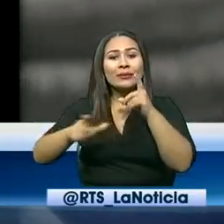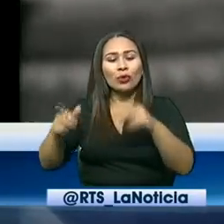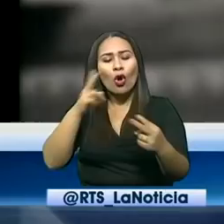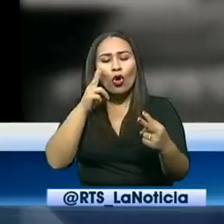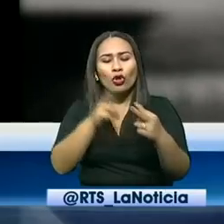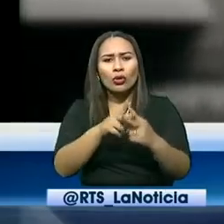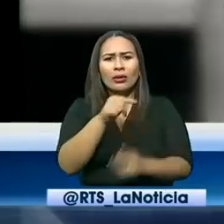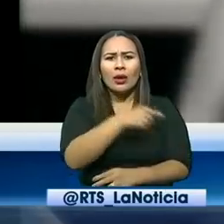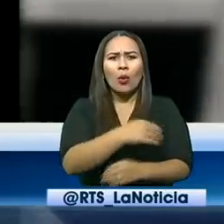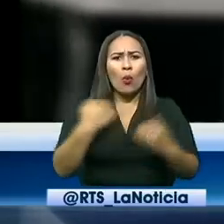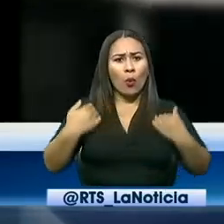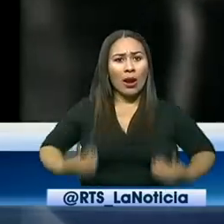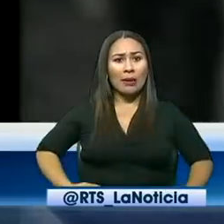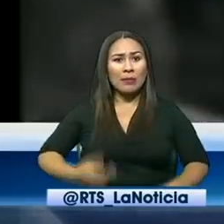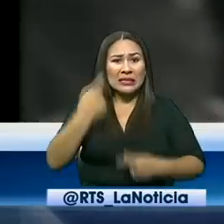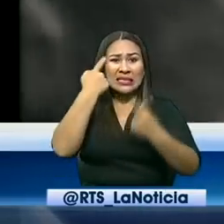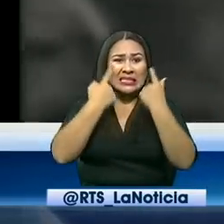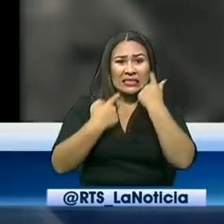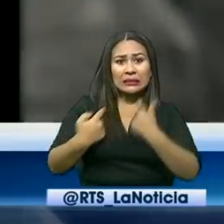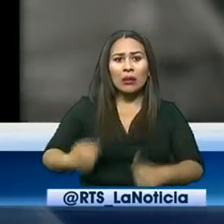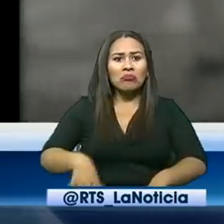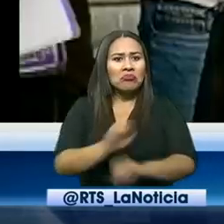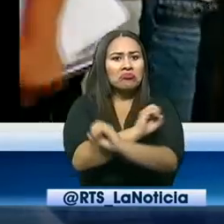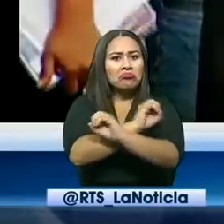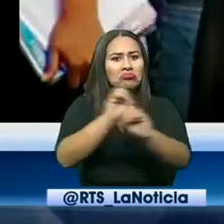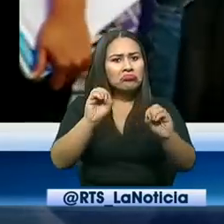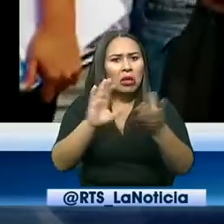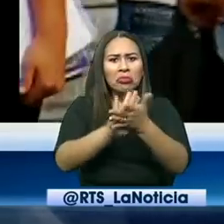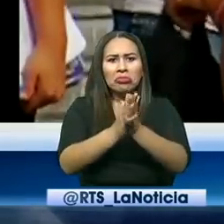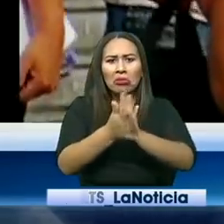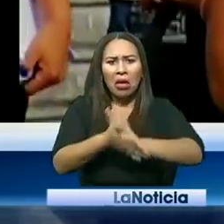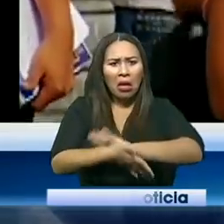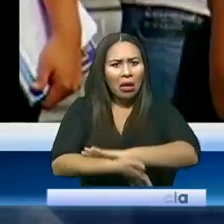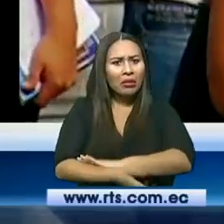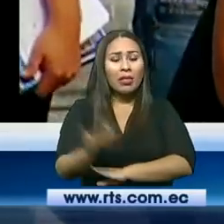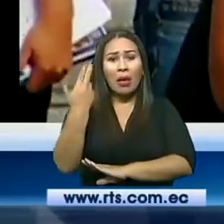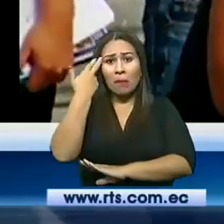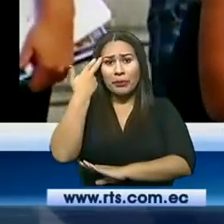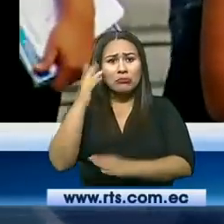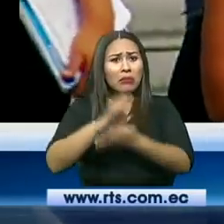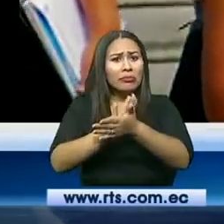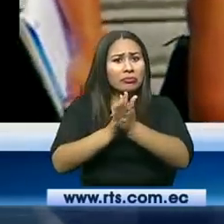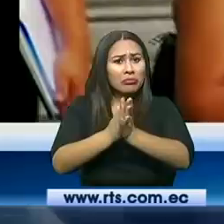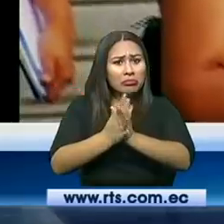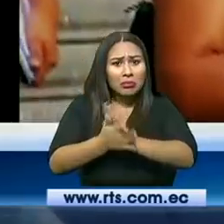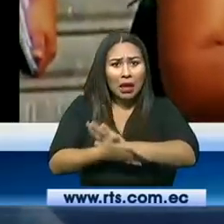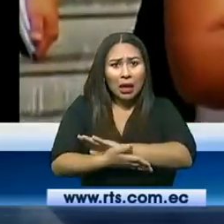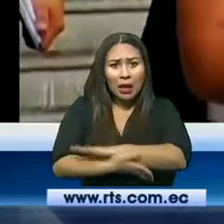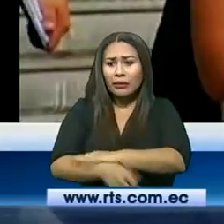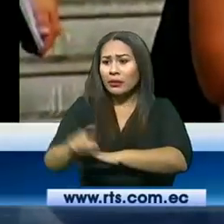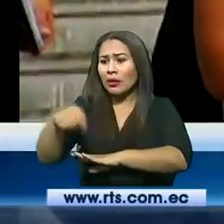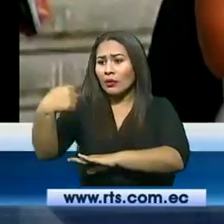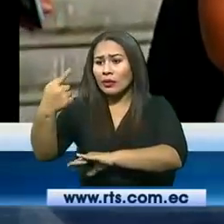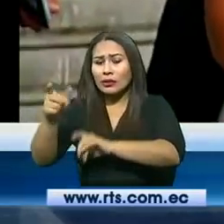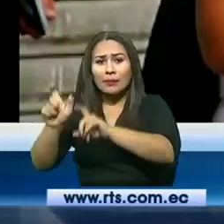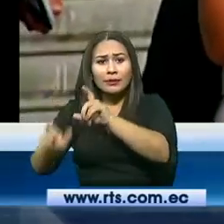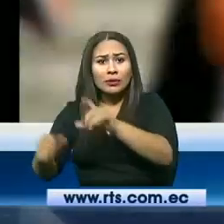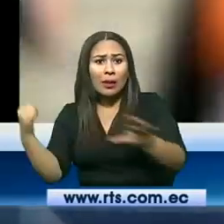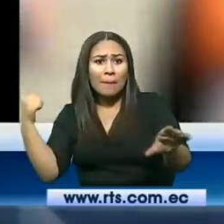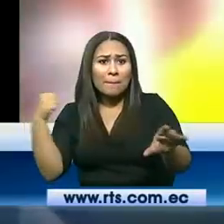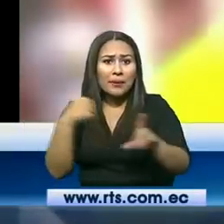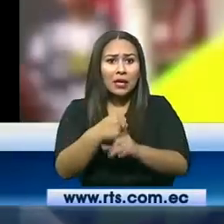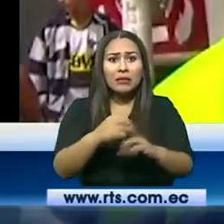cuerpo no tenía heridas de arma blanca, ni de fuego, y peor, de algún tipo de indicios de violencia. Estaba con ropa interior, aparentemente